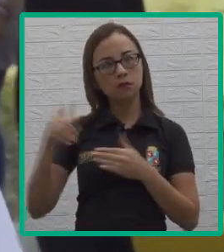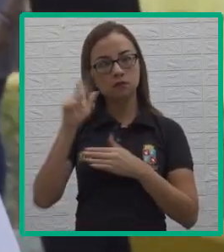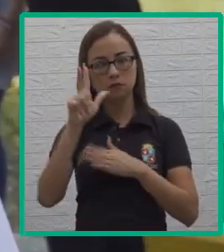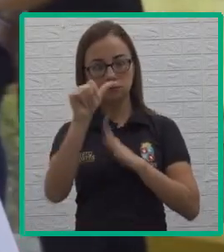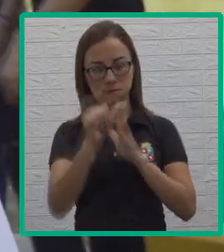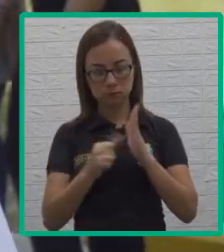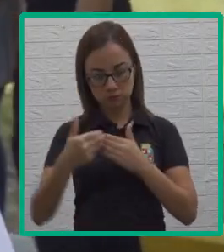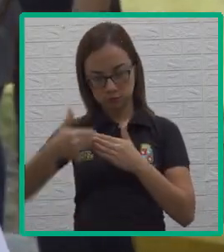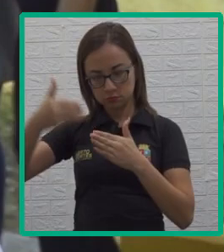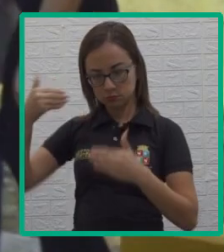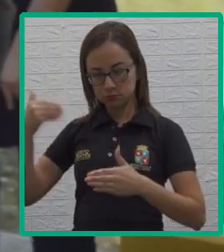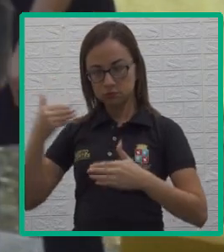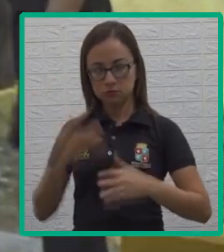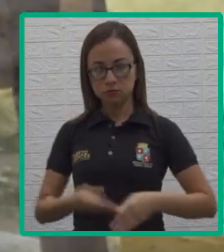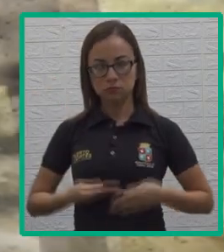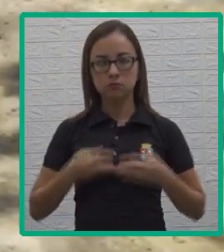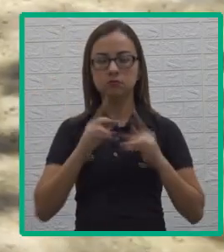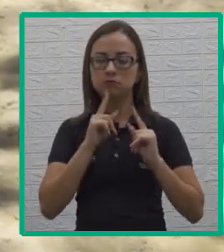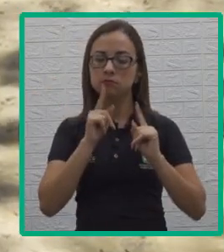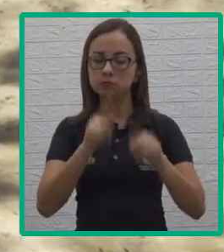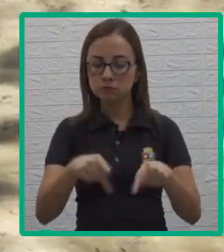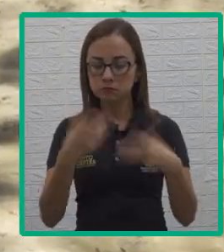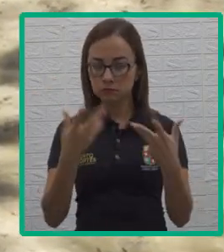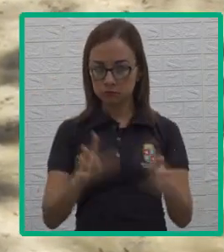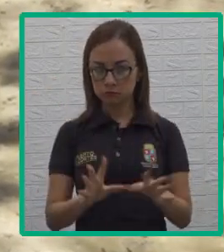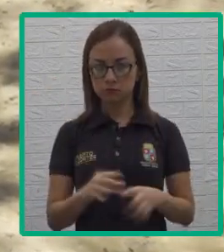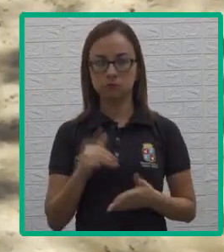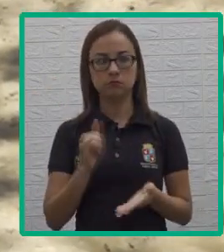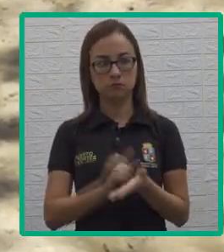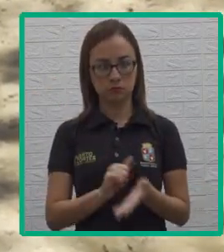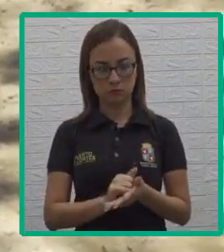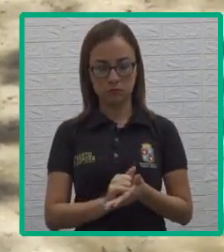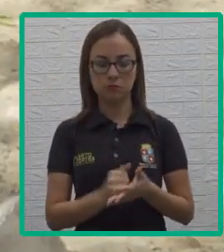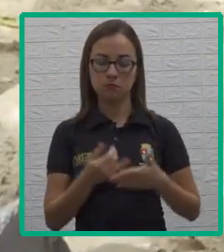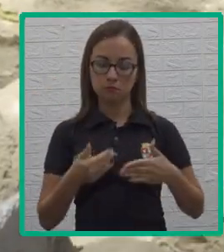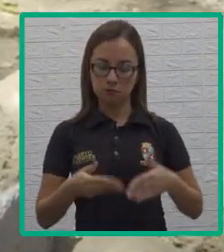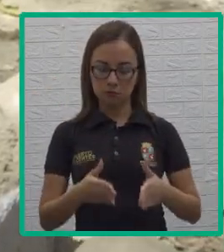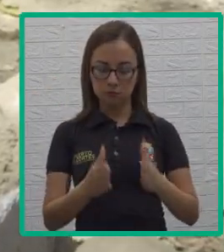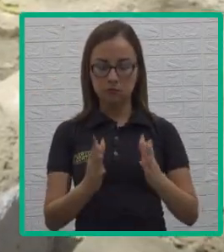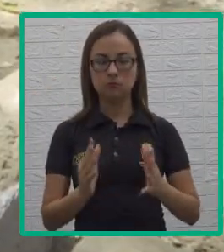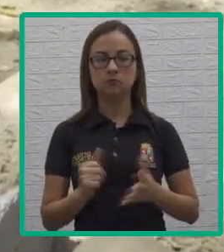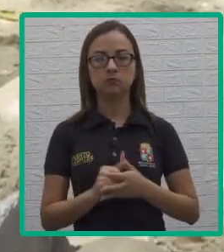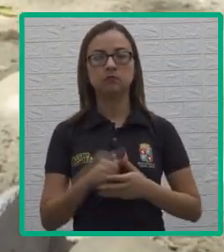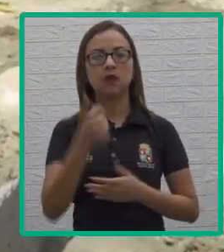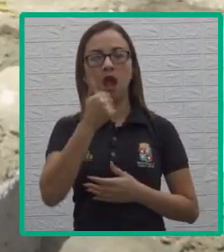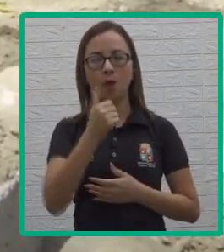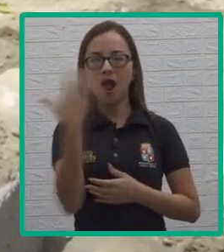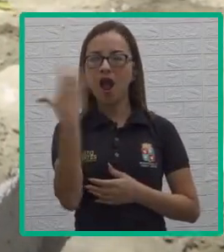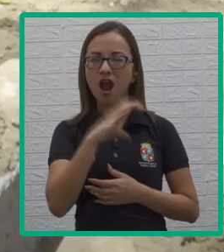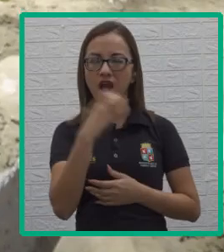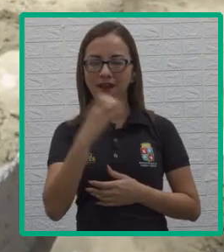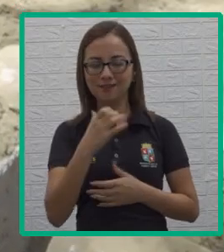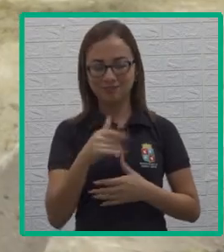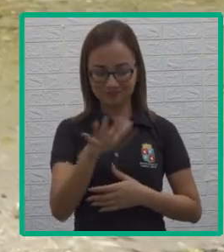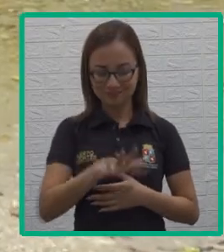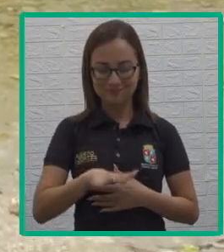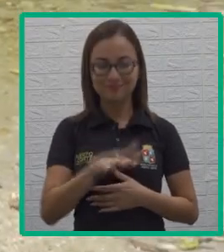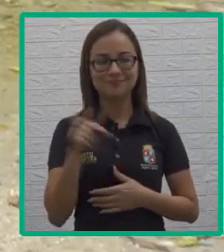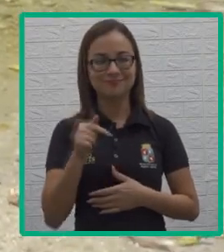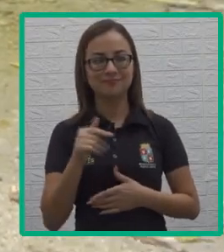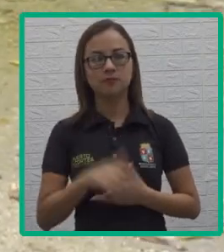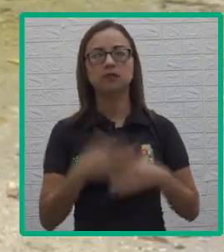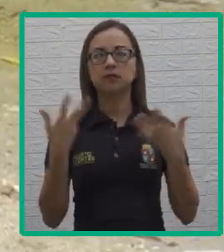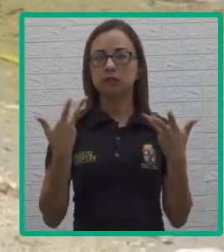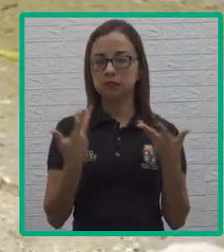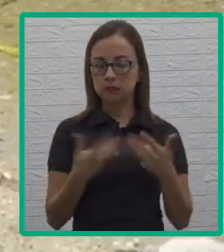3 meses la profesora Tita había venido a entregar la orden de inicio de este vado en la comunidad ecoturística de Agua Caliente.